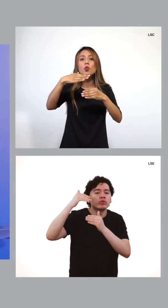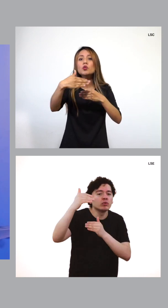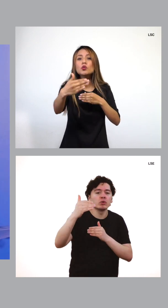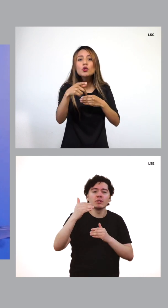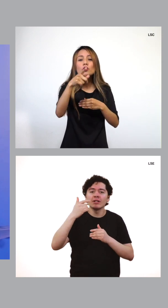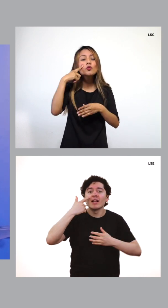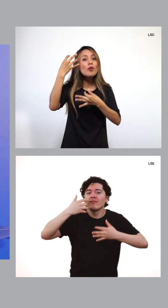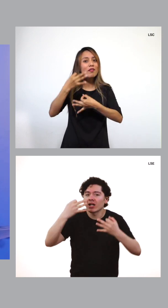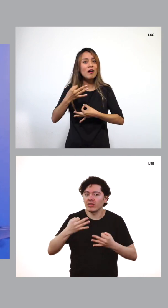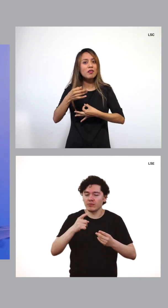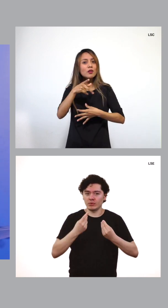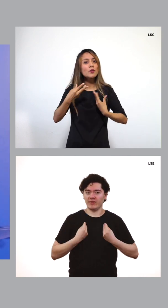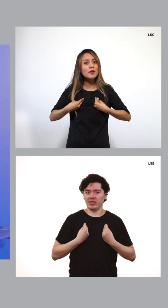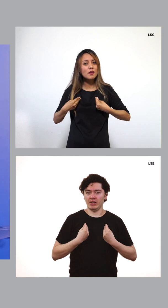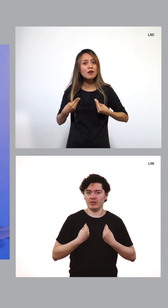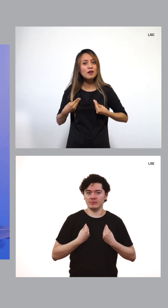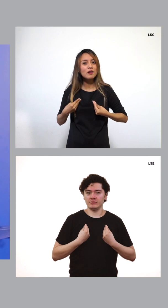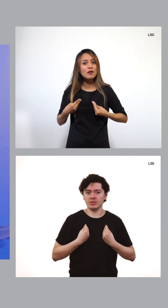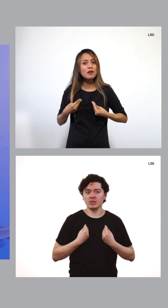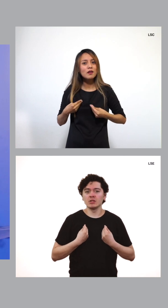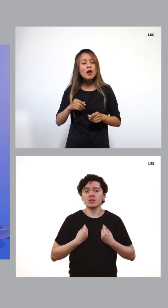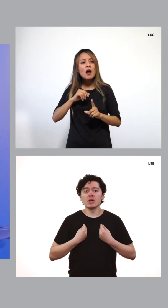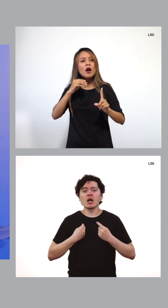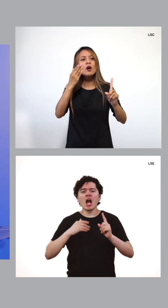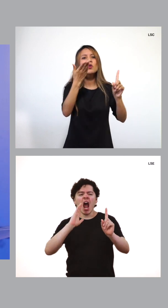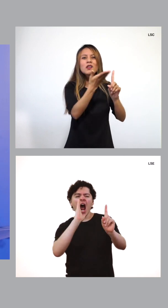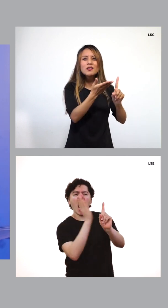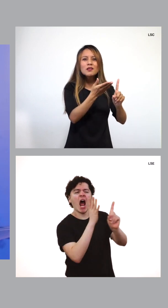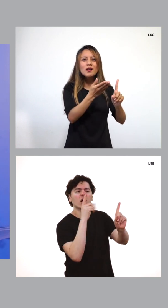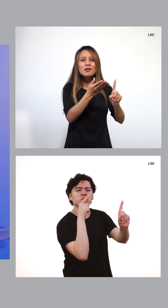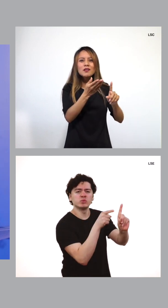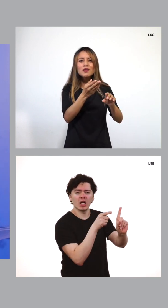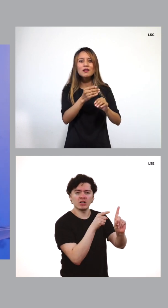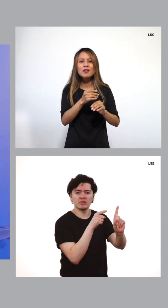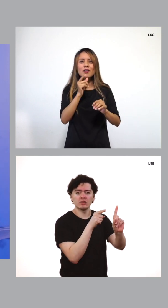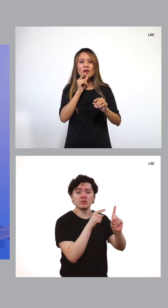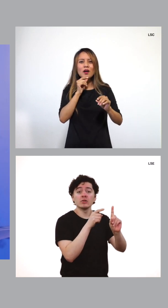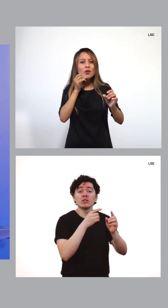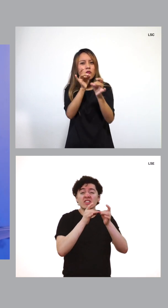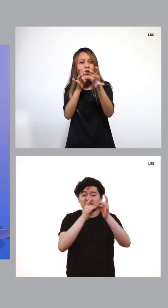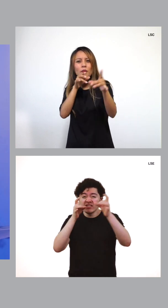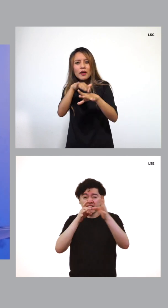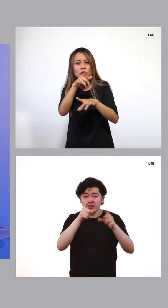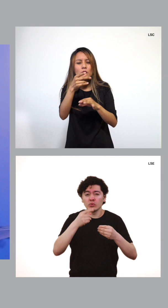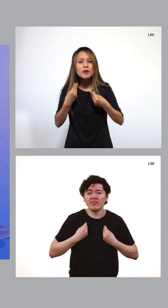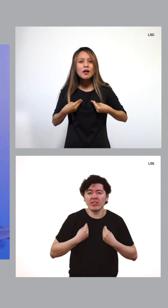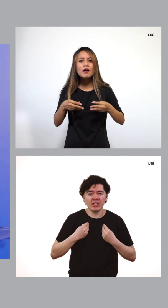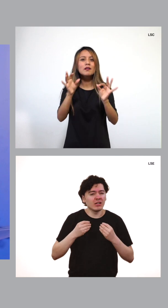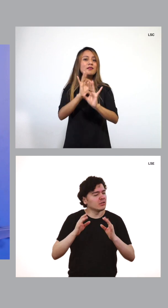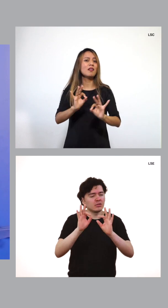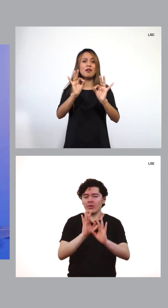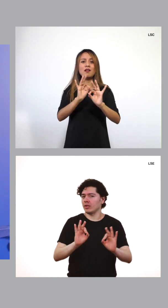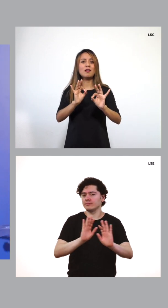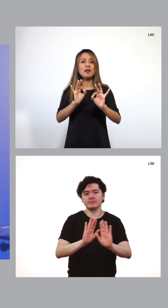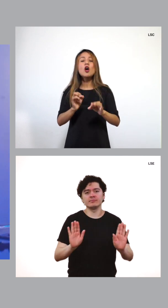tu realidad. No hay acusación que pueda robar el plan de Dios en mi vida. Tan solo una vez en la